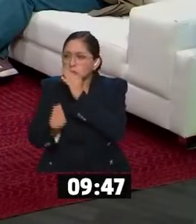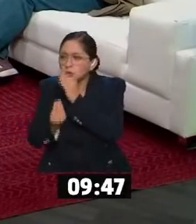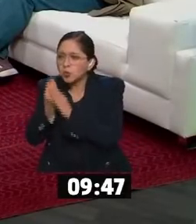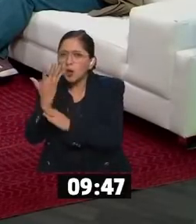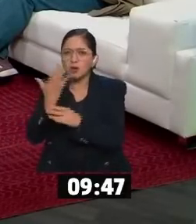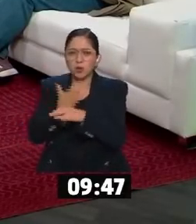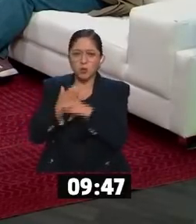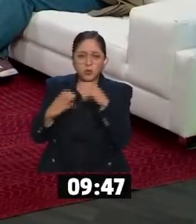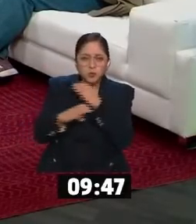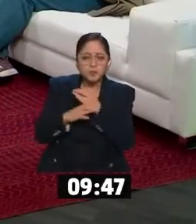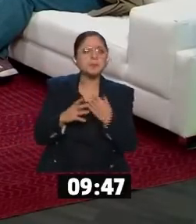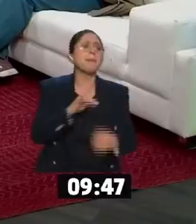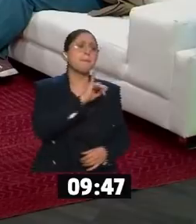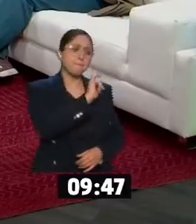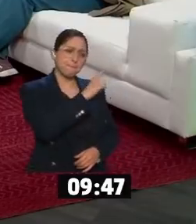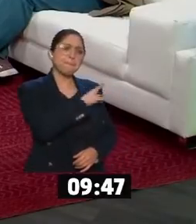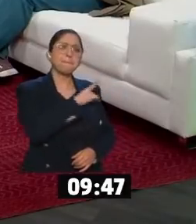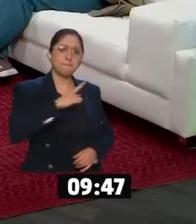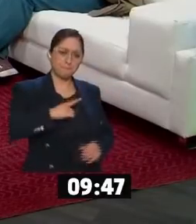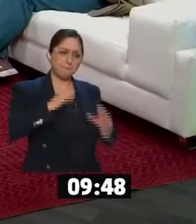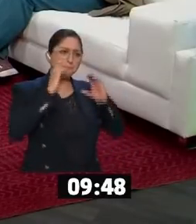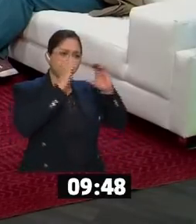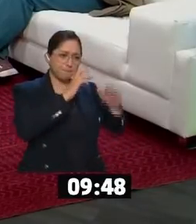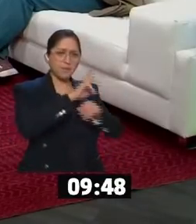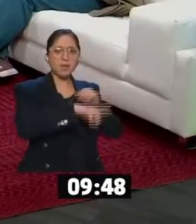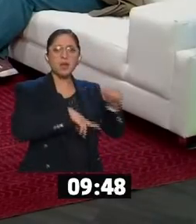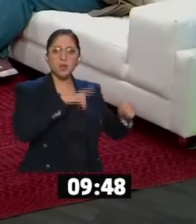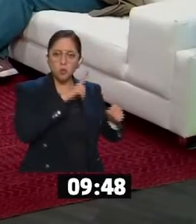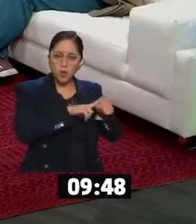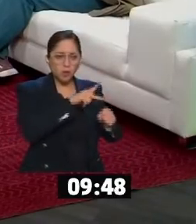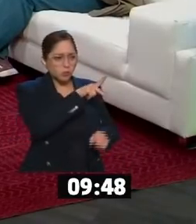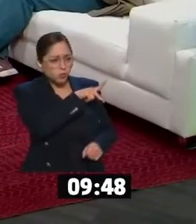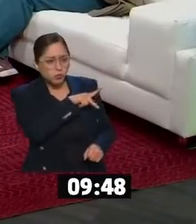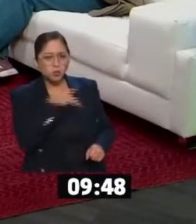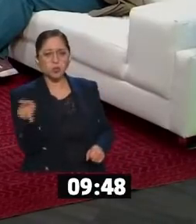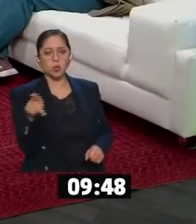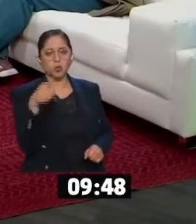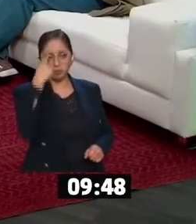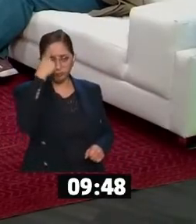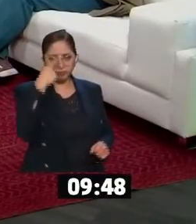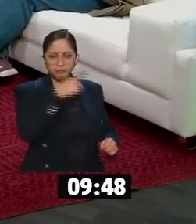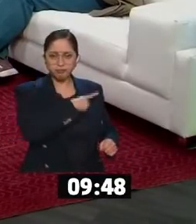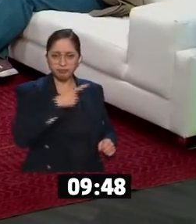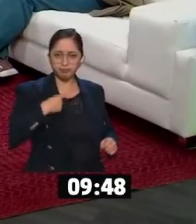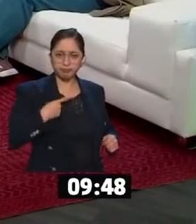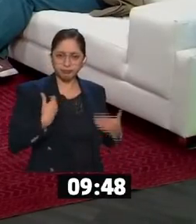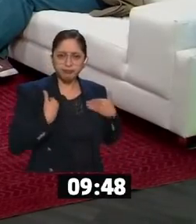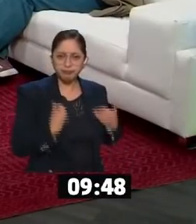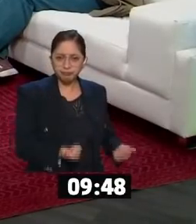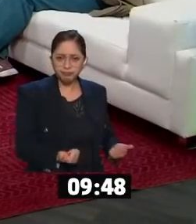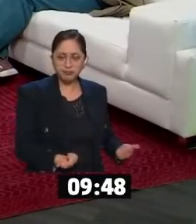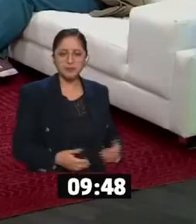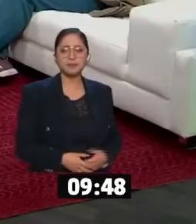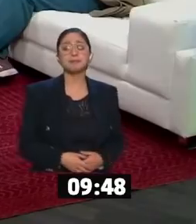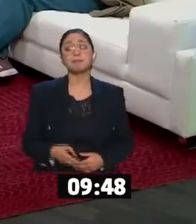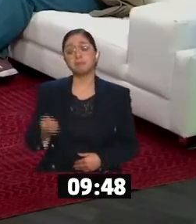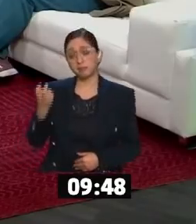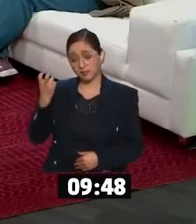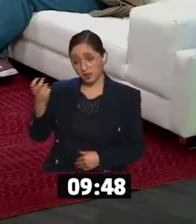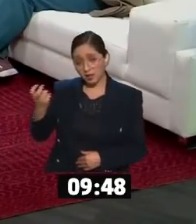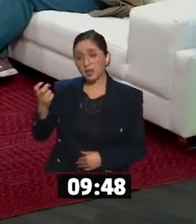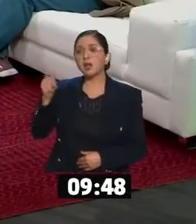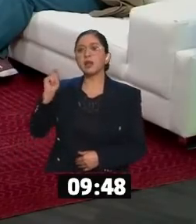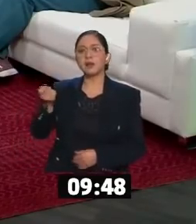medio ambiente, pelear los derechos de la misma manera como estamos siendo conscientes en esto. Esto es determinante. Volver